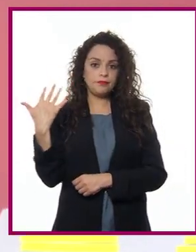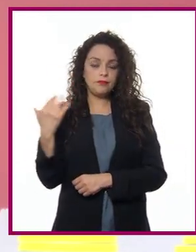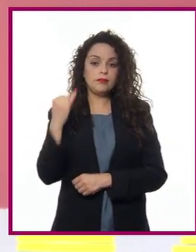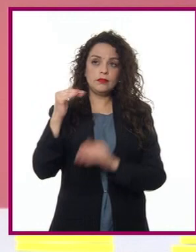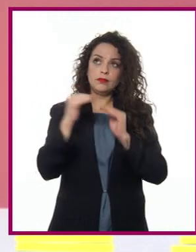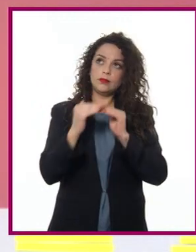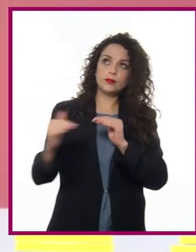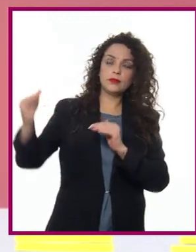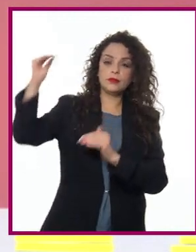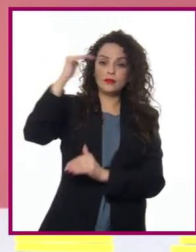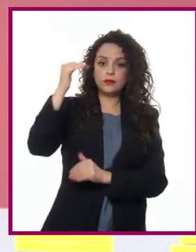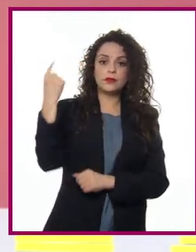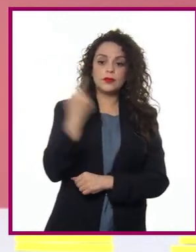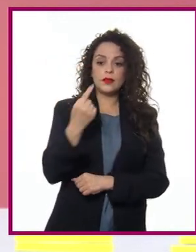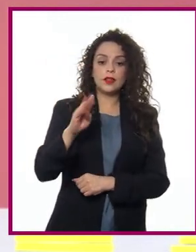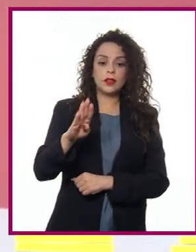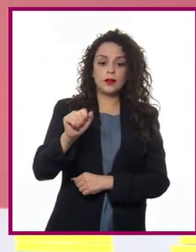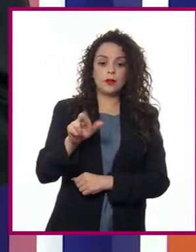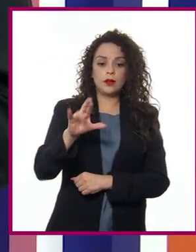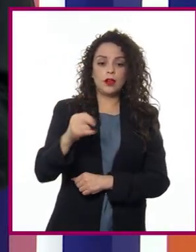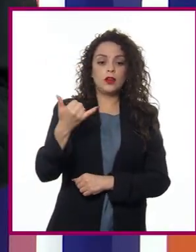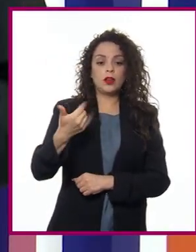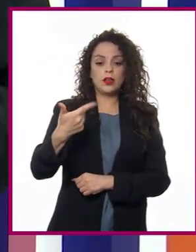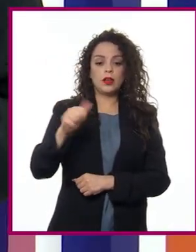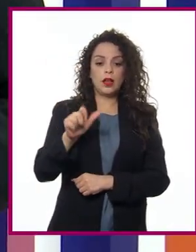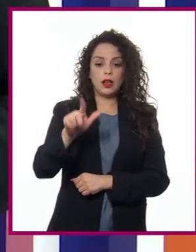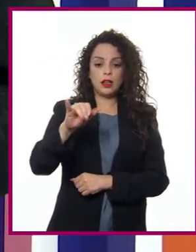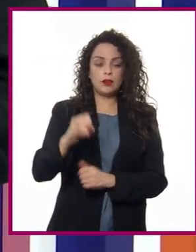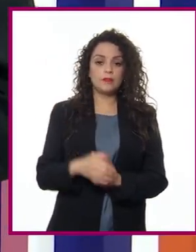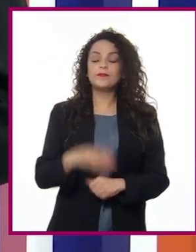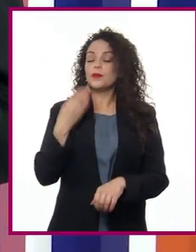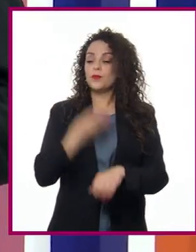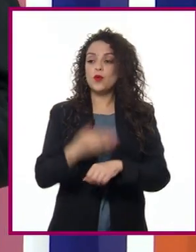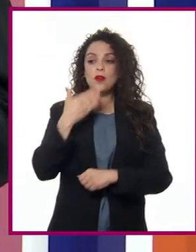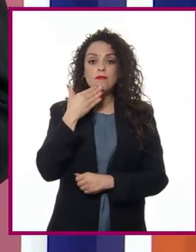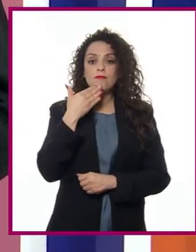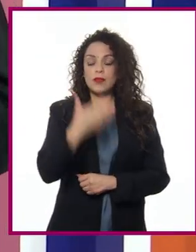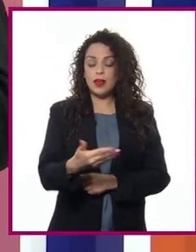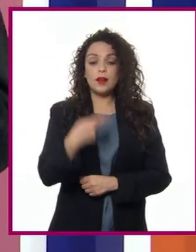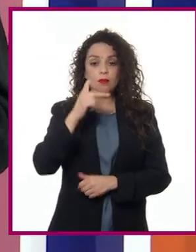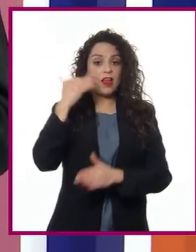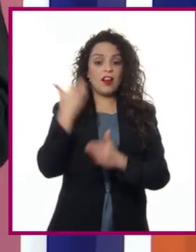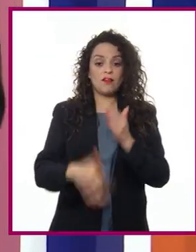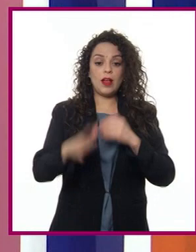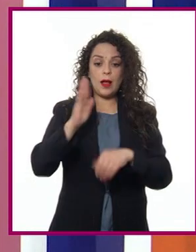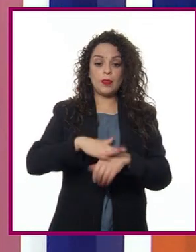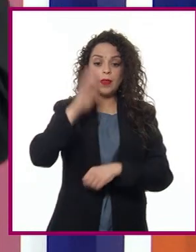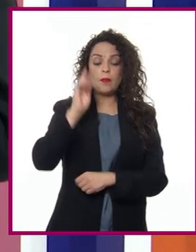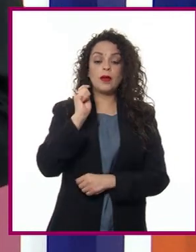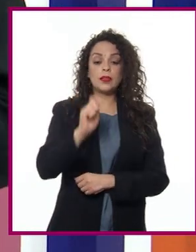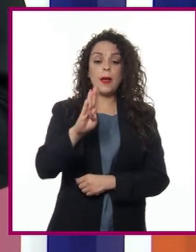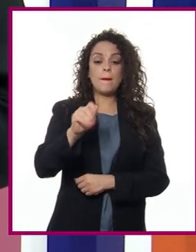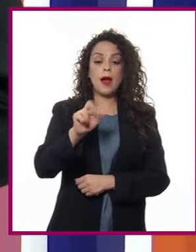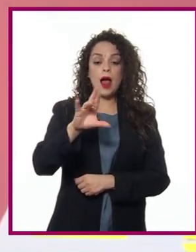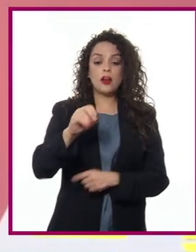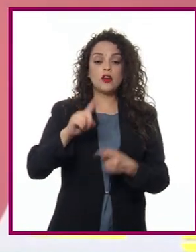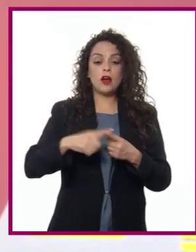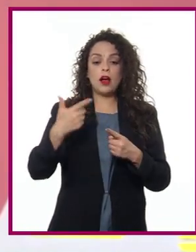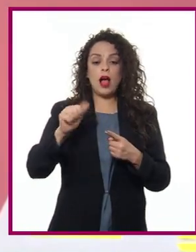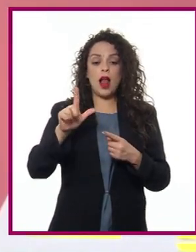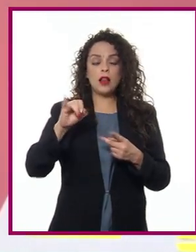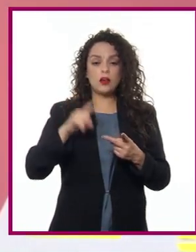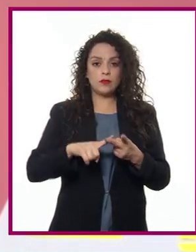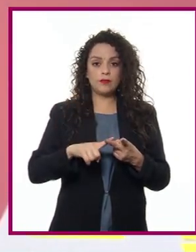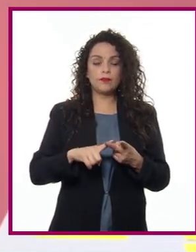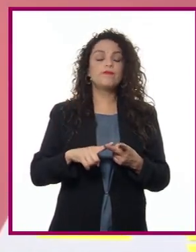hasta arriba que el bario y el galio. Muy bien, pero todavía nos falta el bario y el galio.